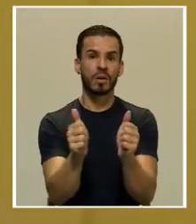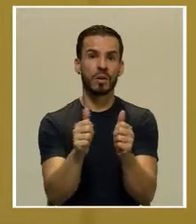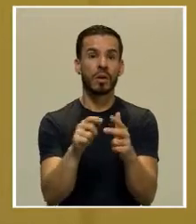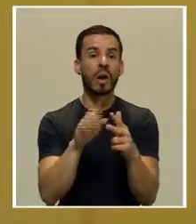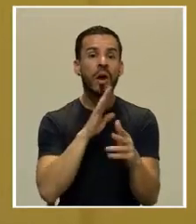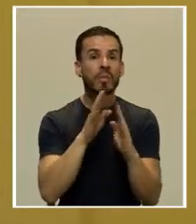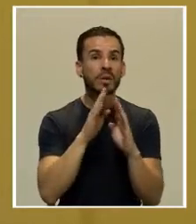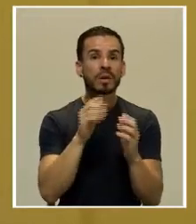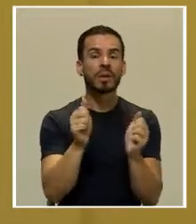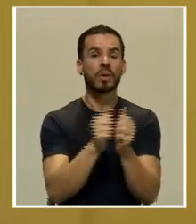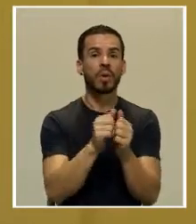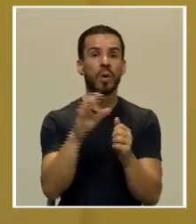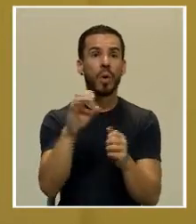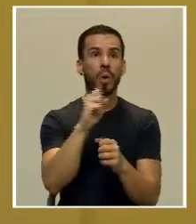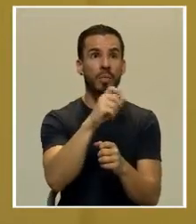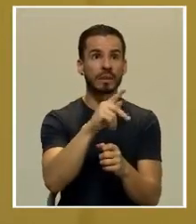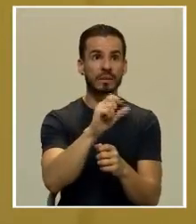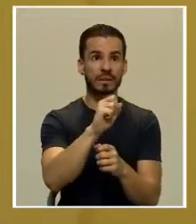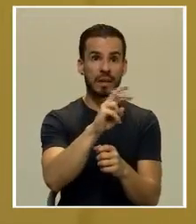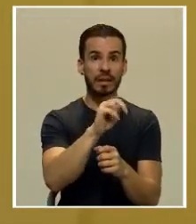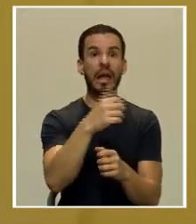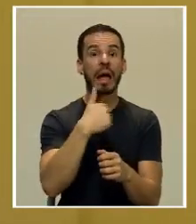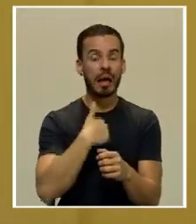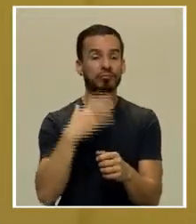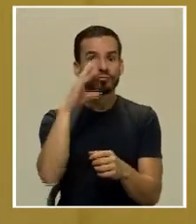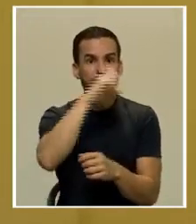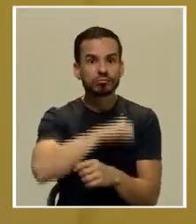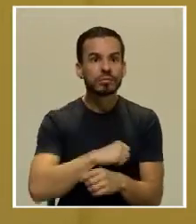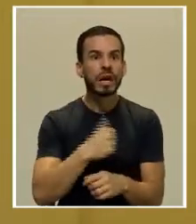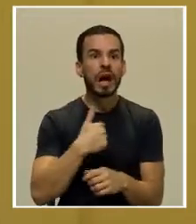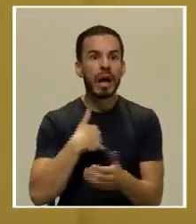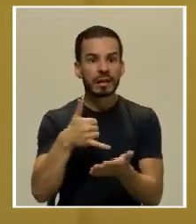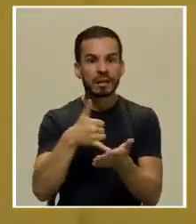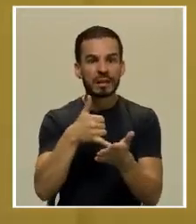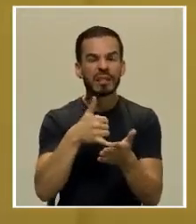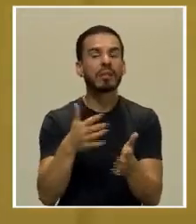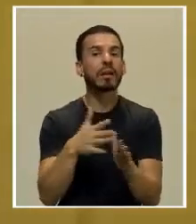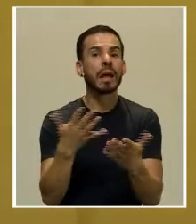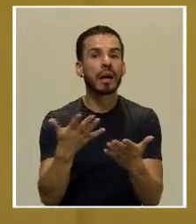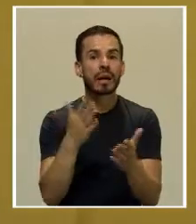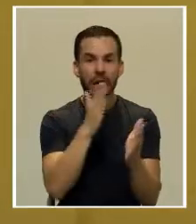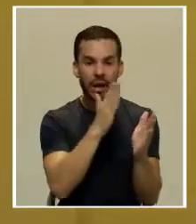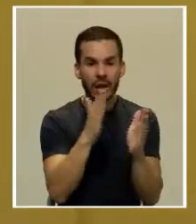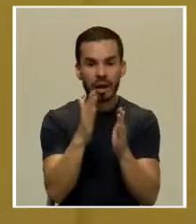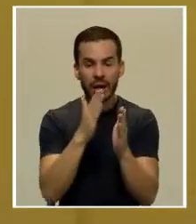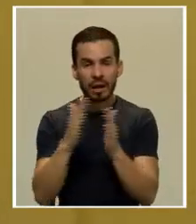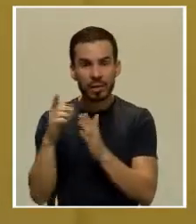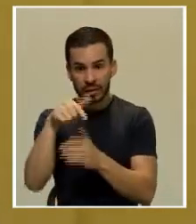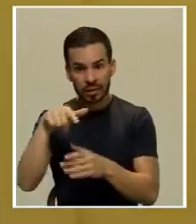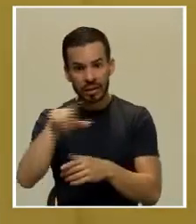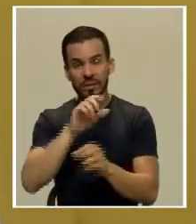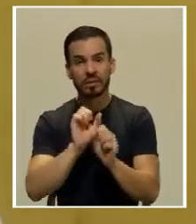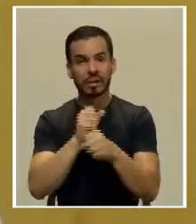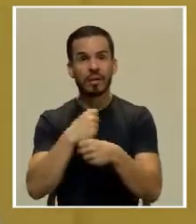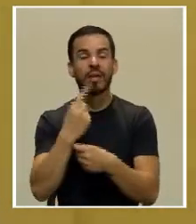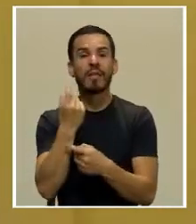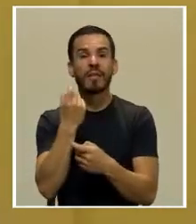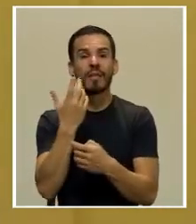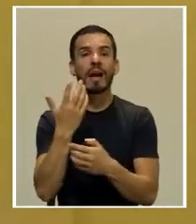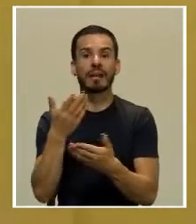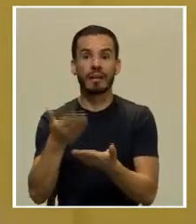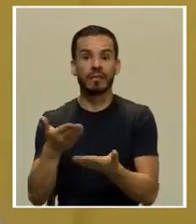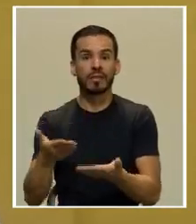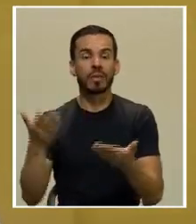conversando con la gente de Copesana, nos dimos cuenta de que había una debilidad en cuanto a la logística que ellos vienen desarrollando por falta